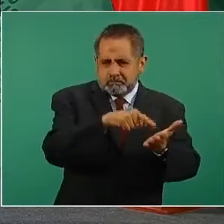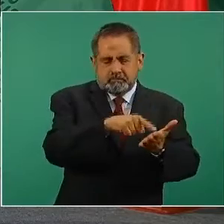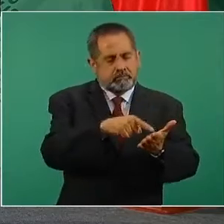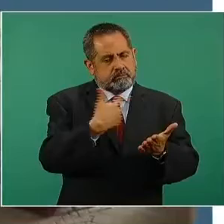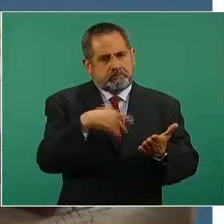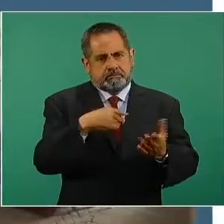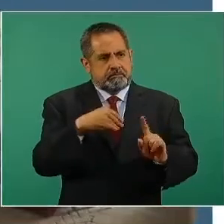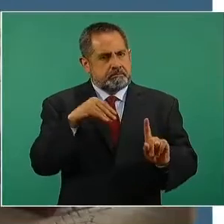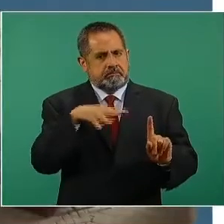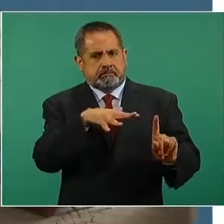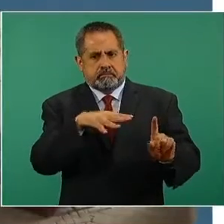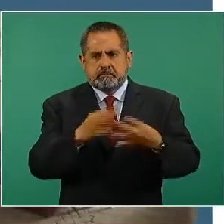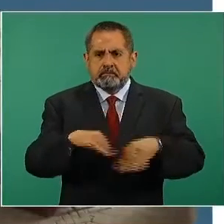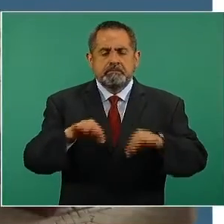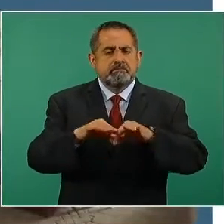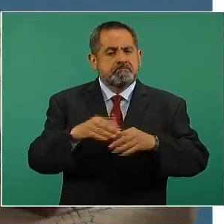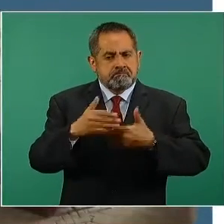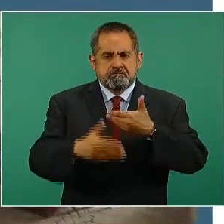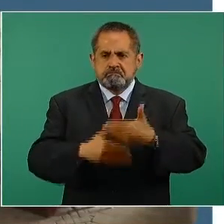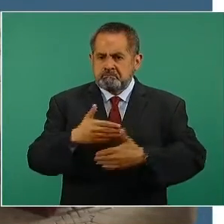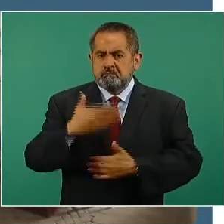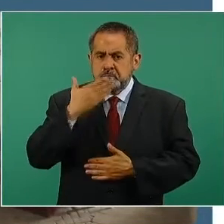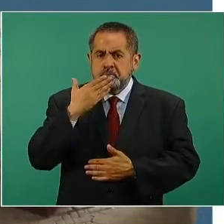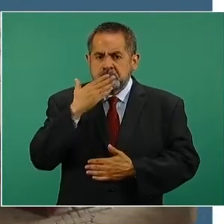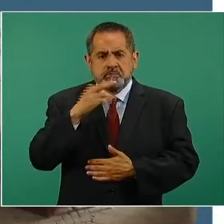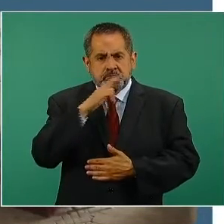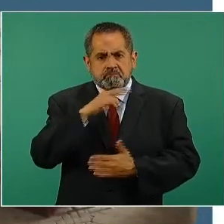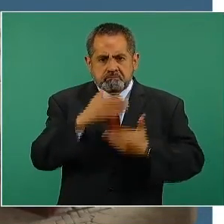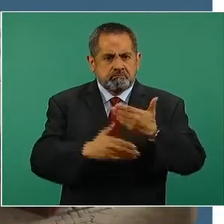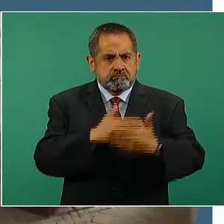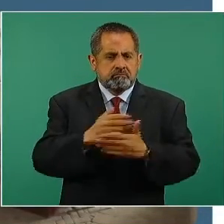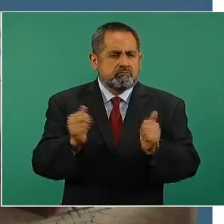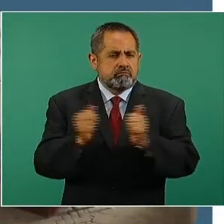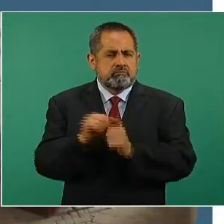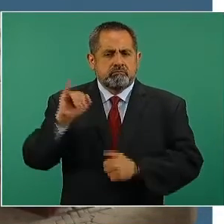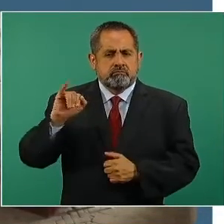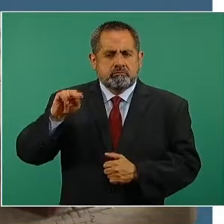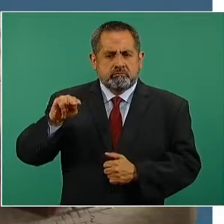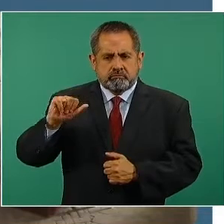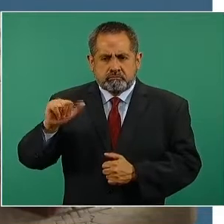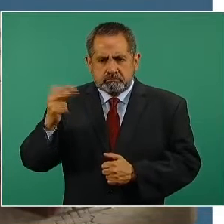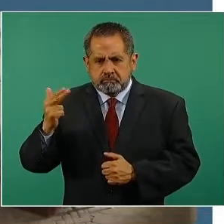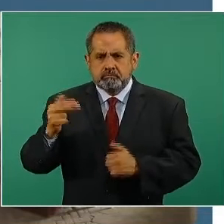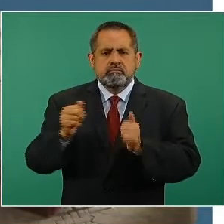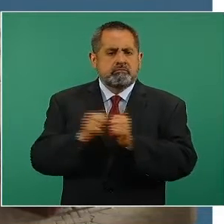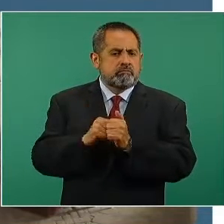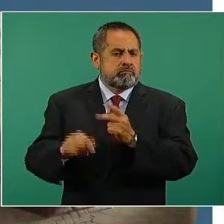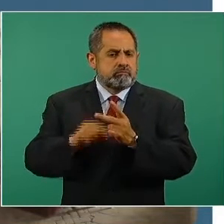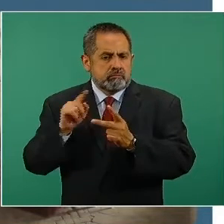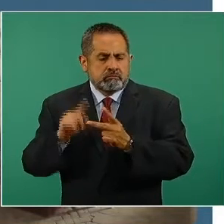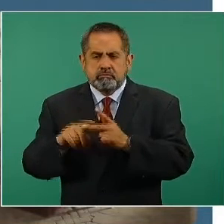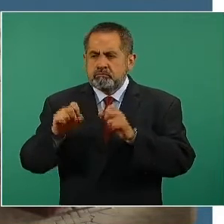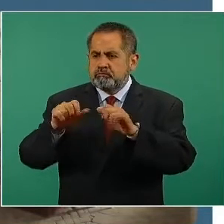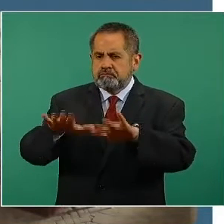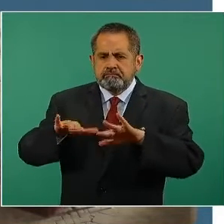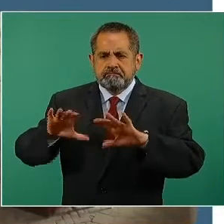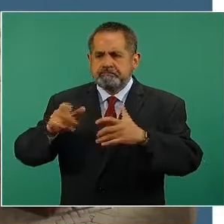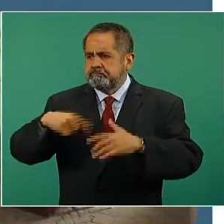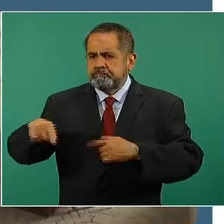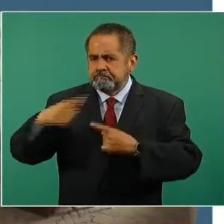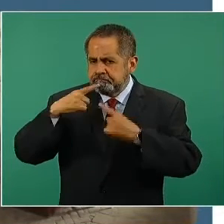poder social muy grande, se avanza mucho más rápido. De la mano del INAH, de la mano de sitios y monumentos, en asambleas, en